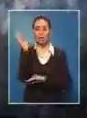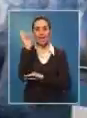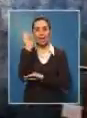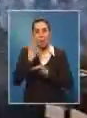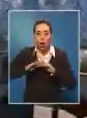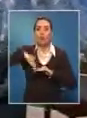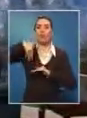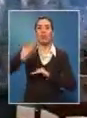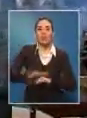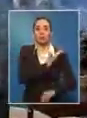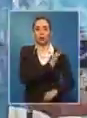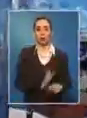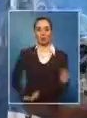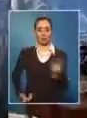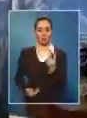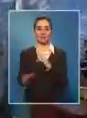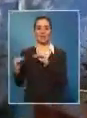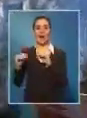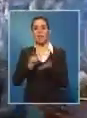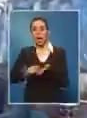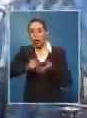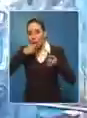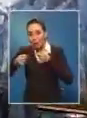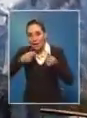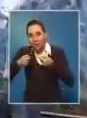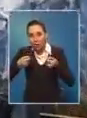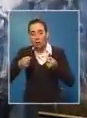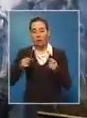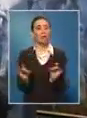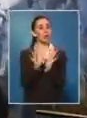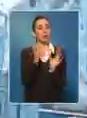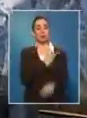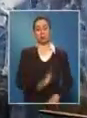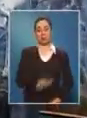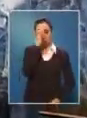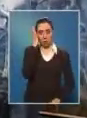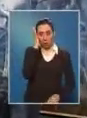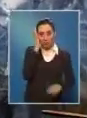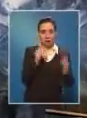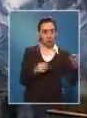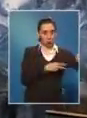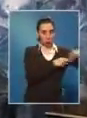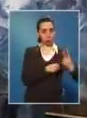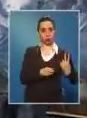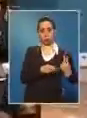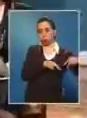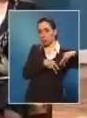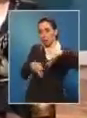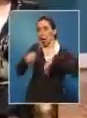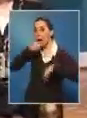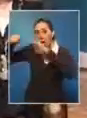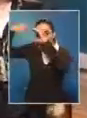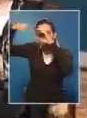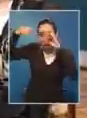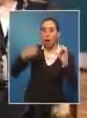reunión y posteriormente los mandatarios hablan con la prensa, inesperadamente la presidenta Bachelet se acercó a las cámaras junto al presidente Zelaya